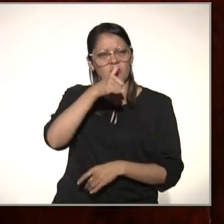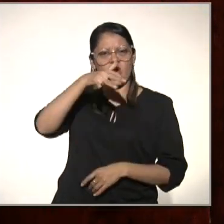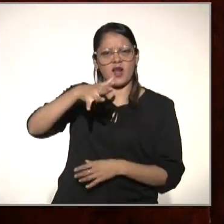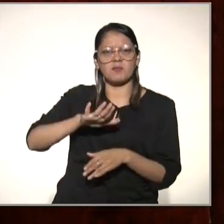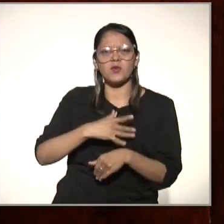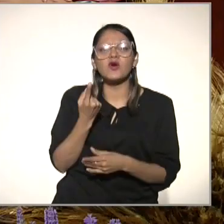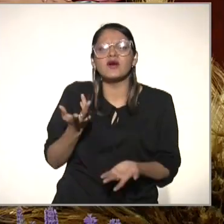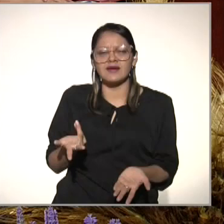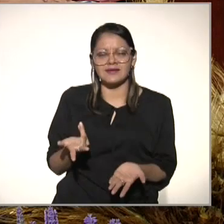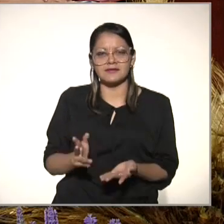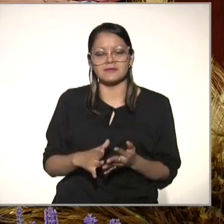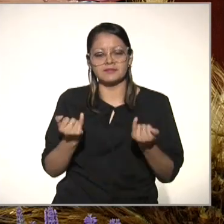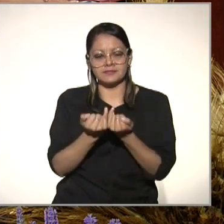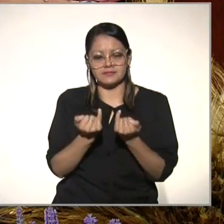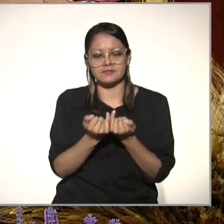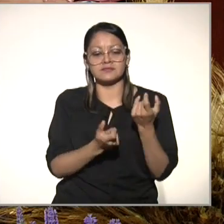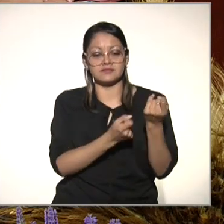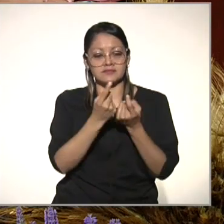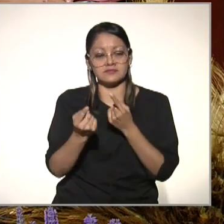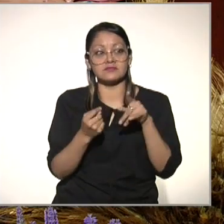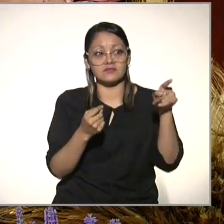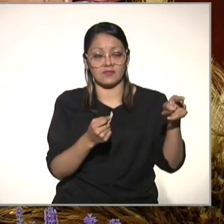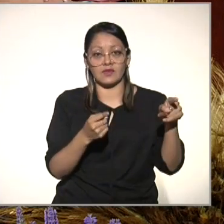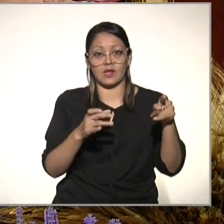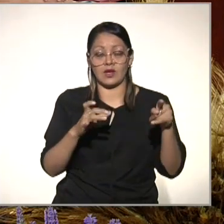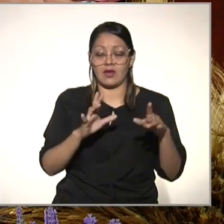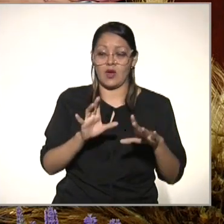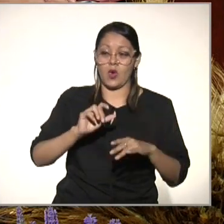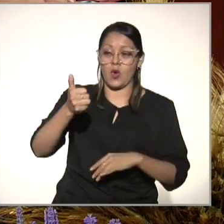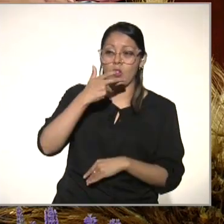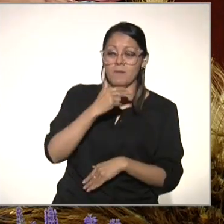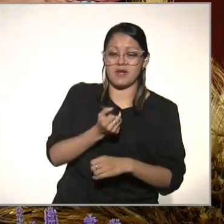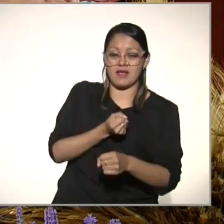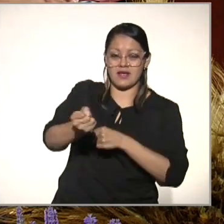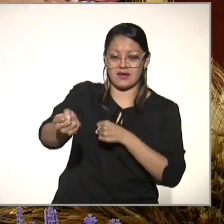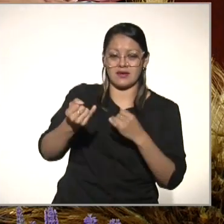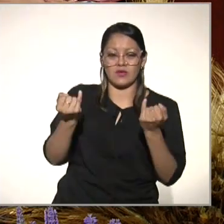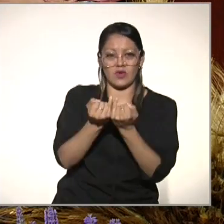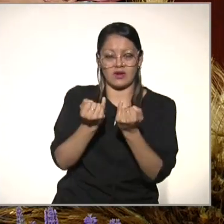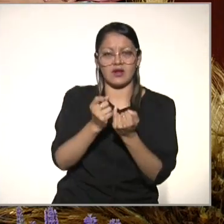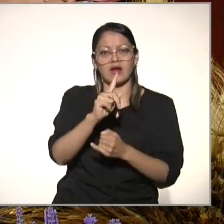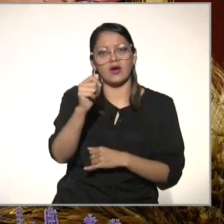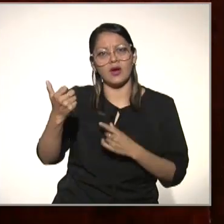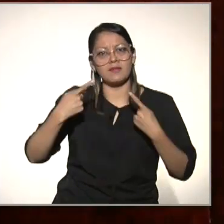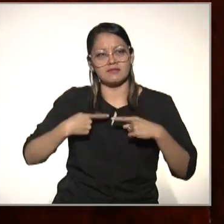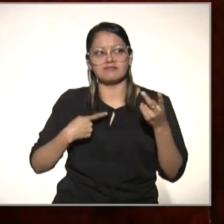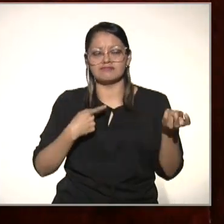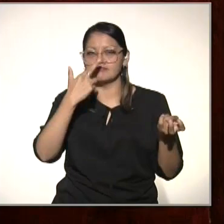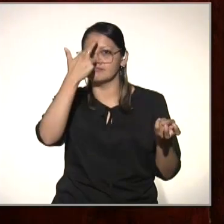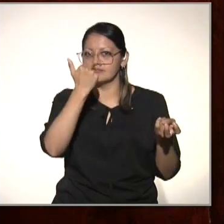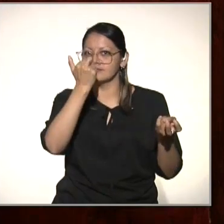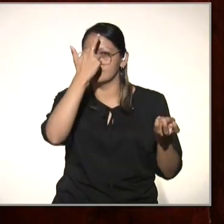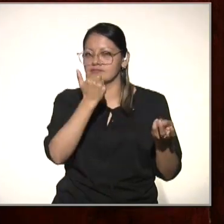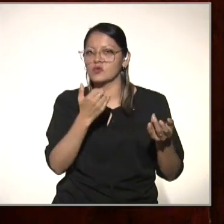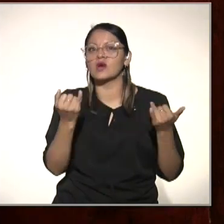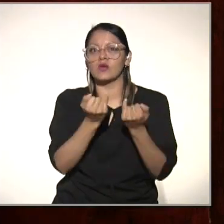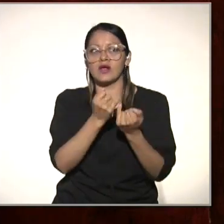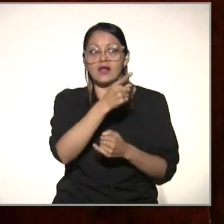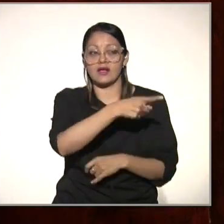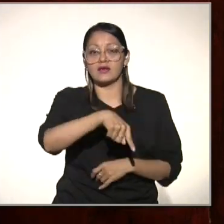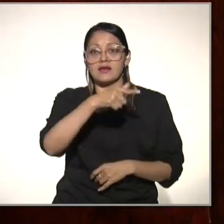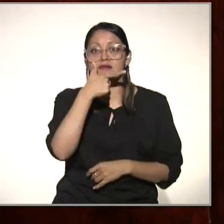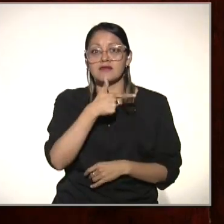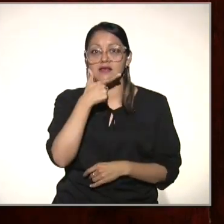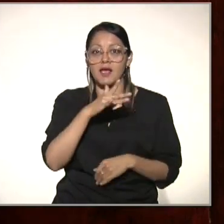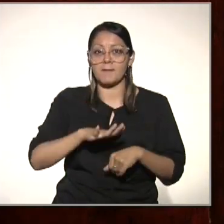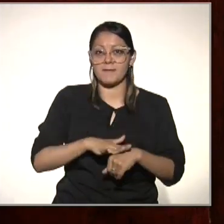incluso nos dicen que generan violencia física con los hombres, y otras personas apoyaban el comentario diciendo que llegan a ser incluso